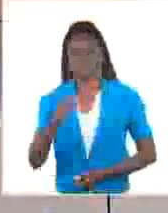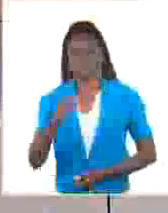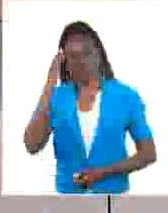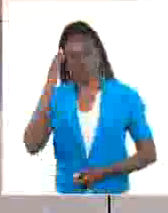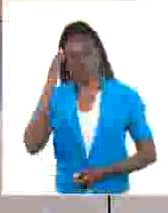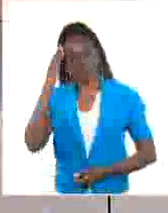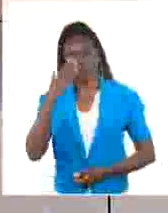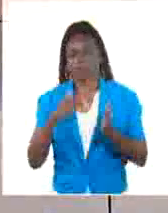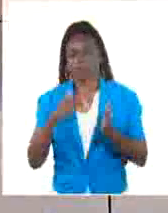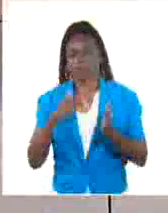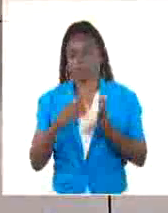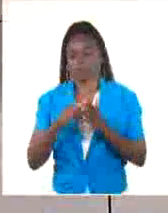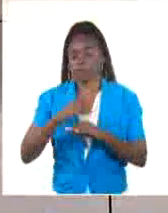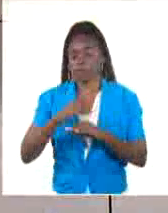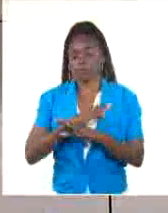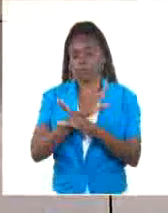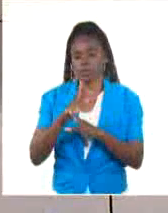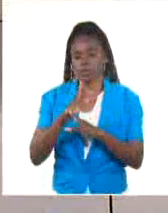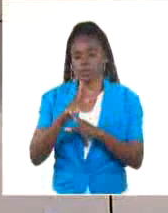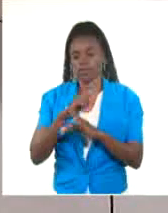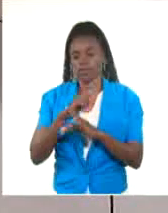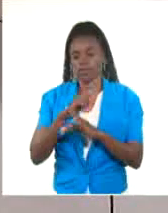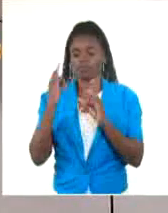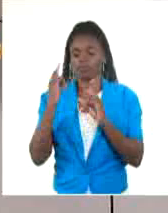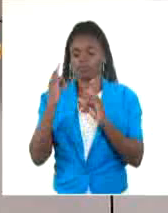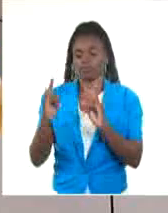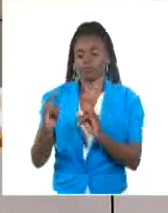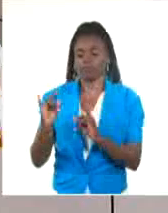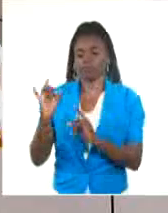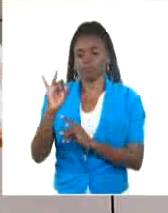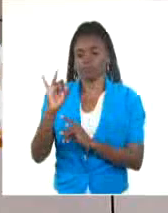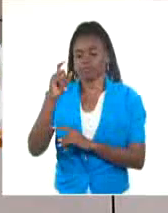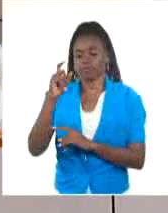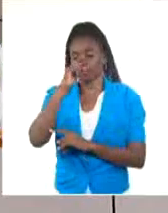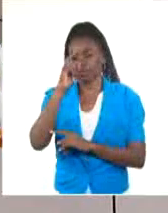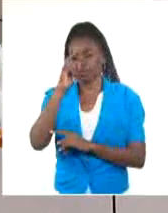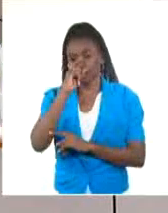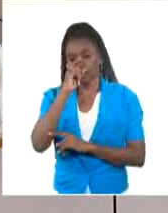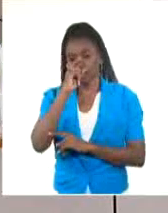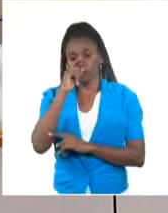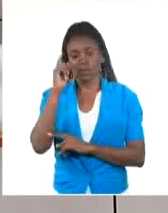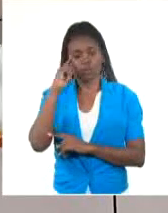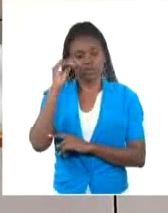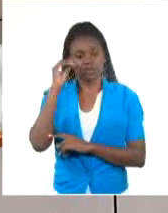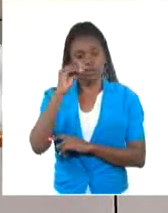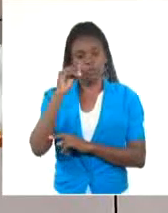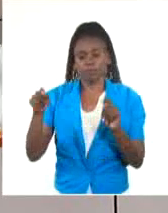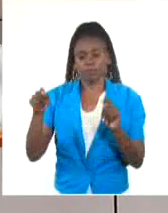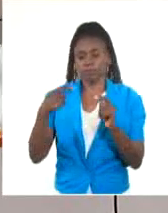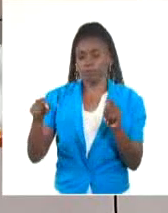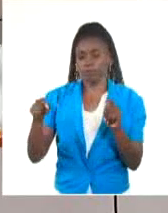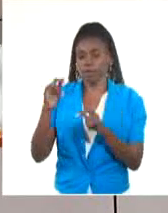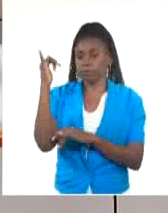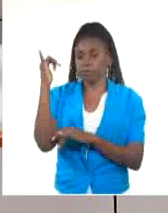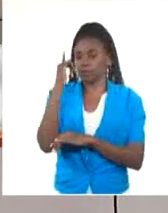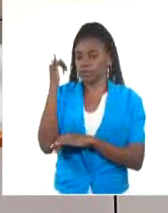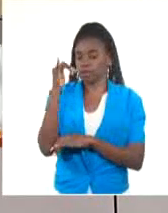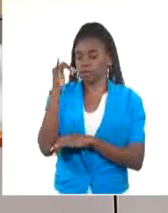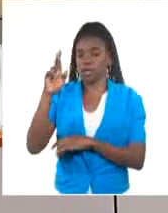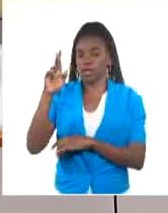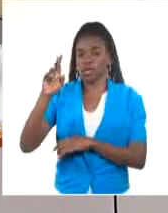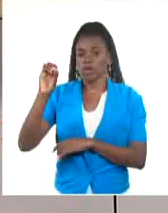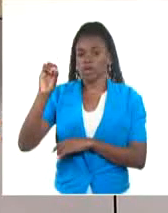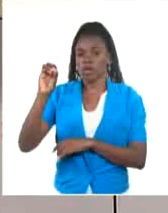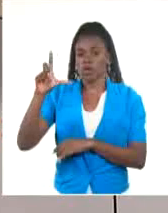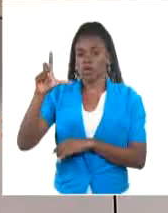Saludos. Esta mañana falleció a los 77 años de edad el reconocido periodista y crítico de cine Rolando Pérez Betancourt. Rolando Pérez Betancourt